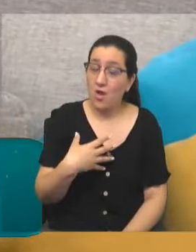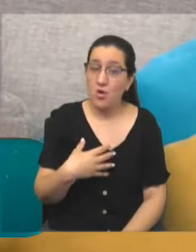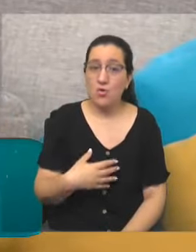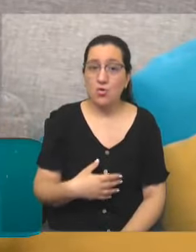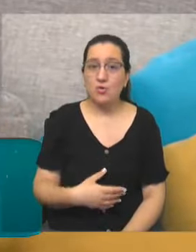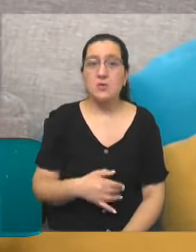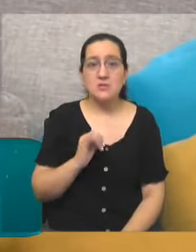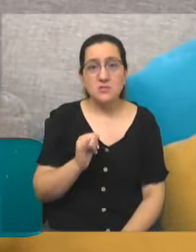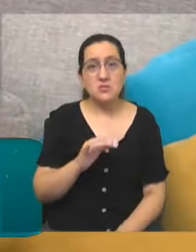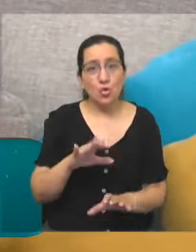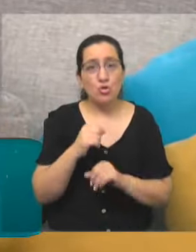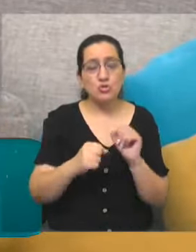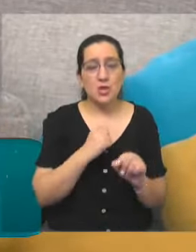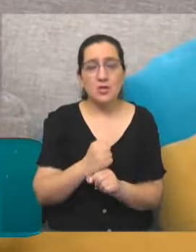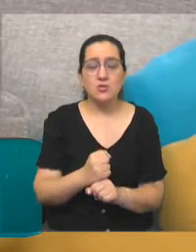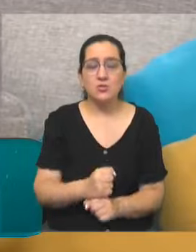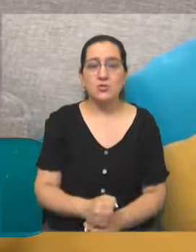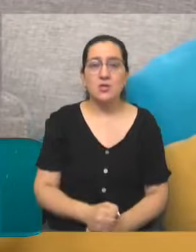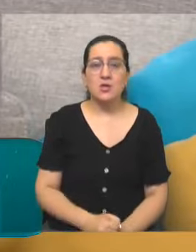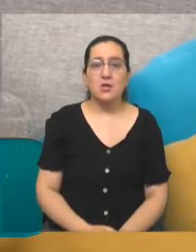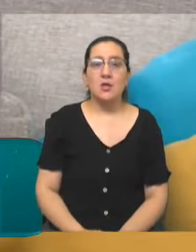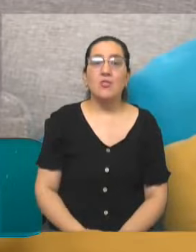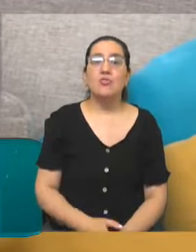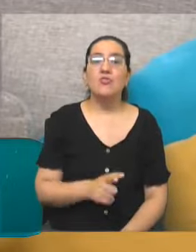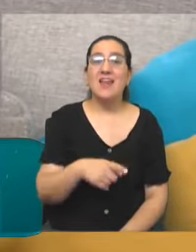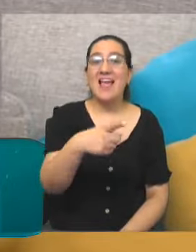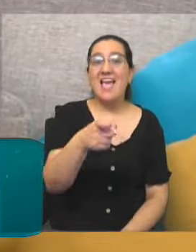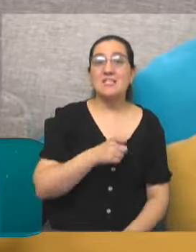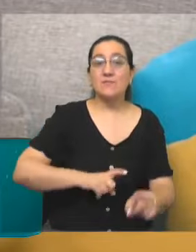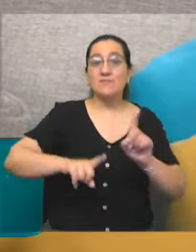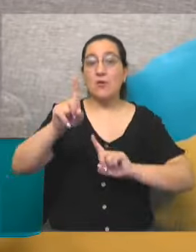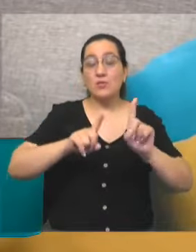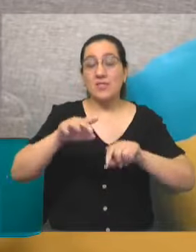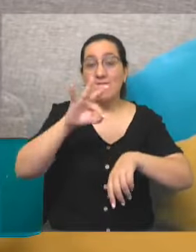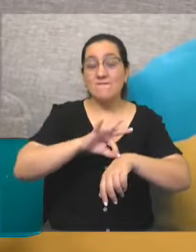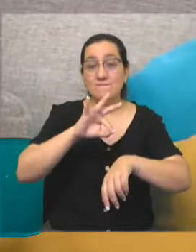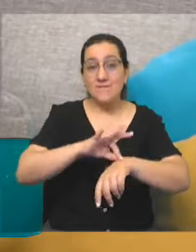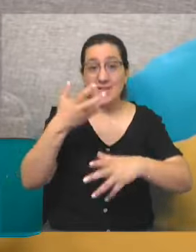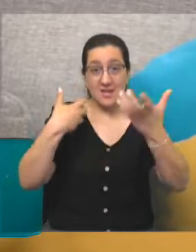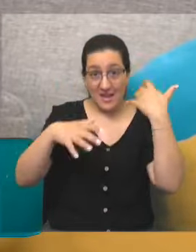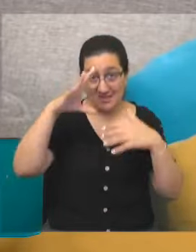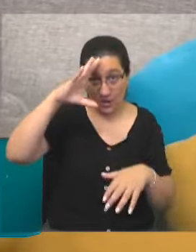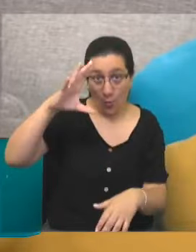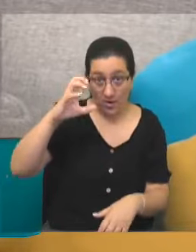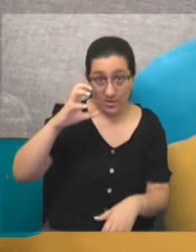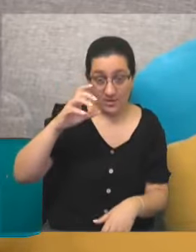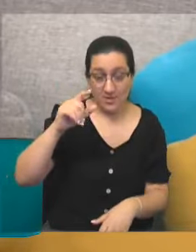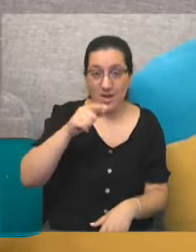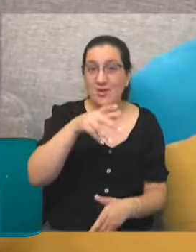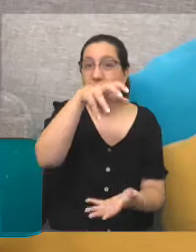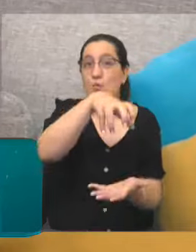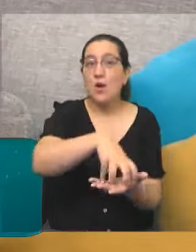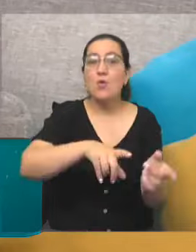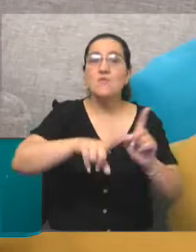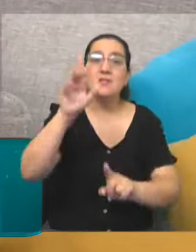hace año a año. Y en donde era la ex facultad de veterinaria, ¿se acuerdan? Ahora la Universidad